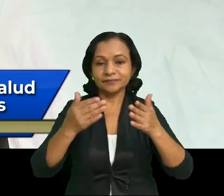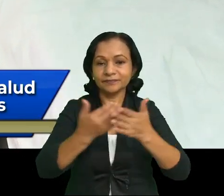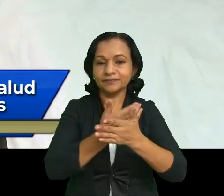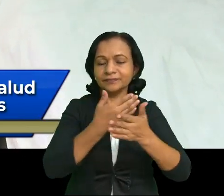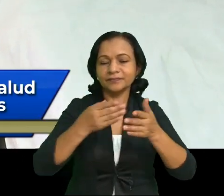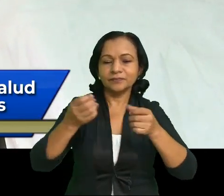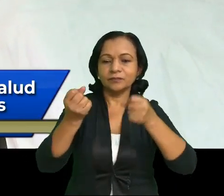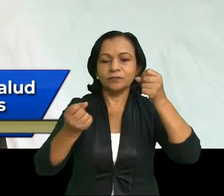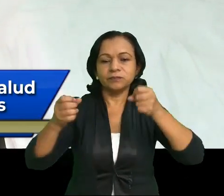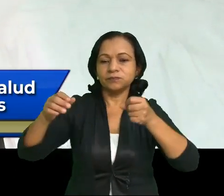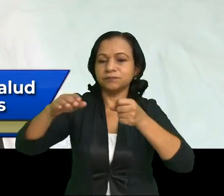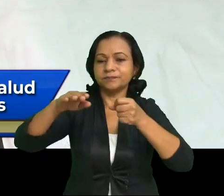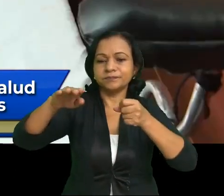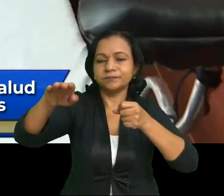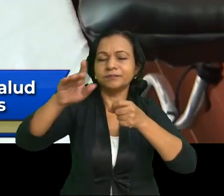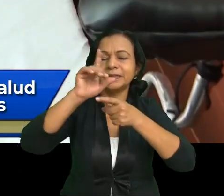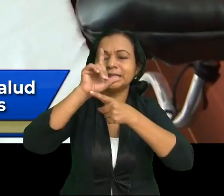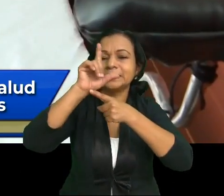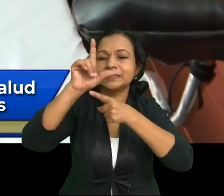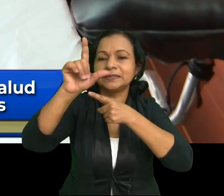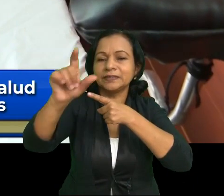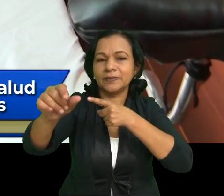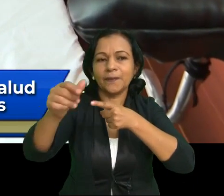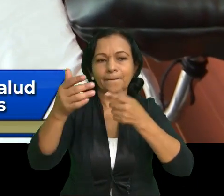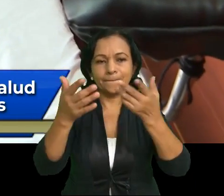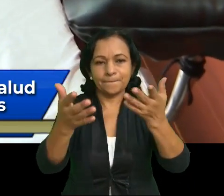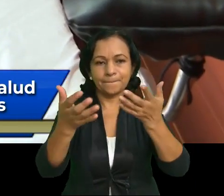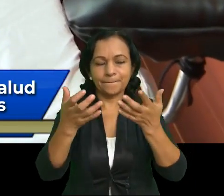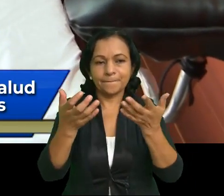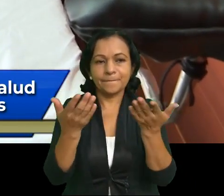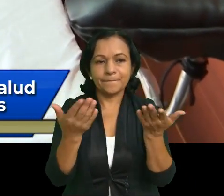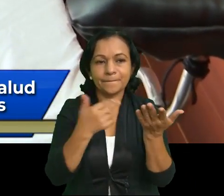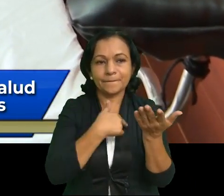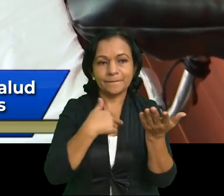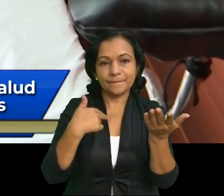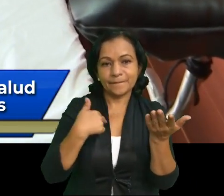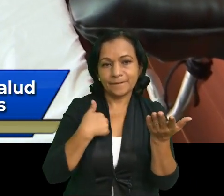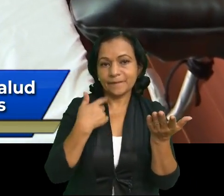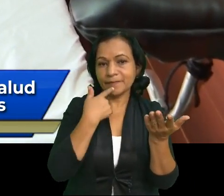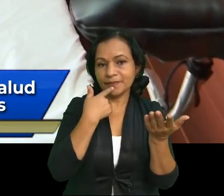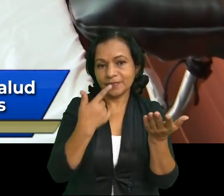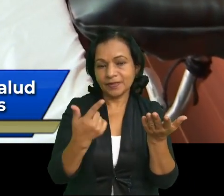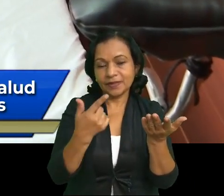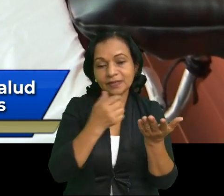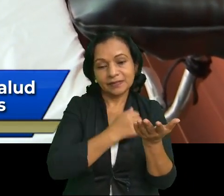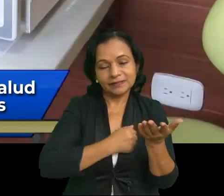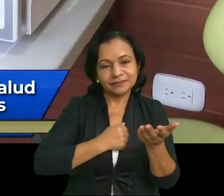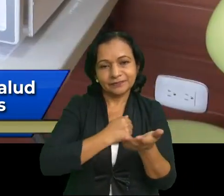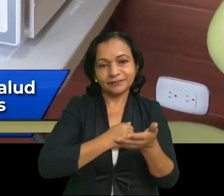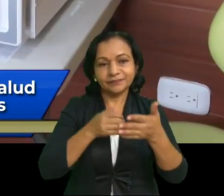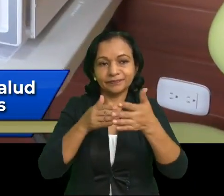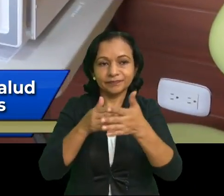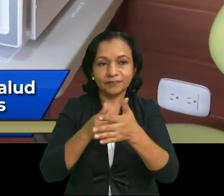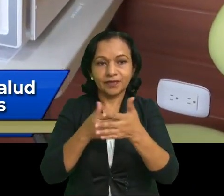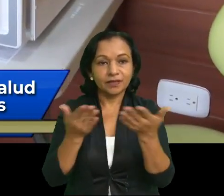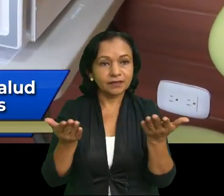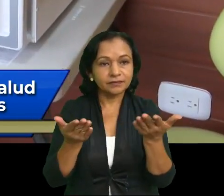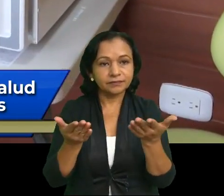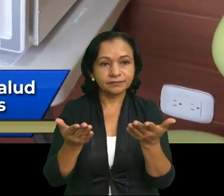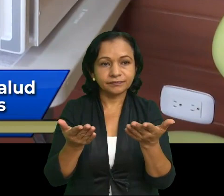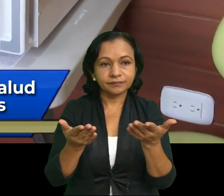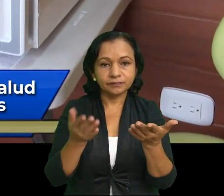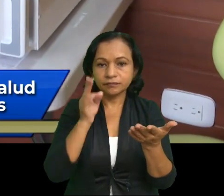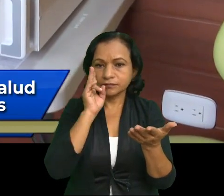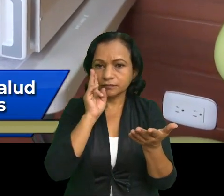hasta el lugar más lejano y ahí quisiera discurso en que la interrumpa solamente es decir algo y esto no se preparó de